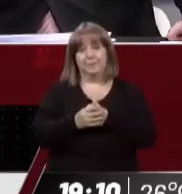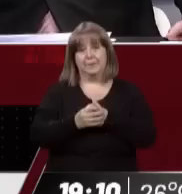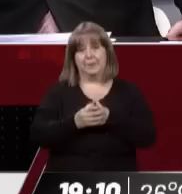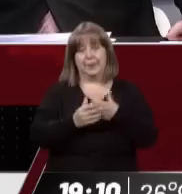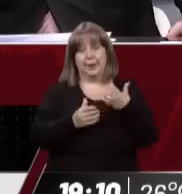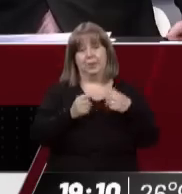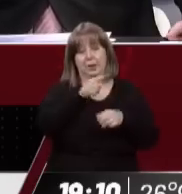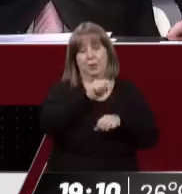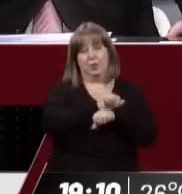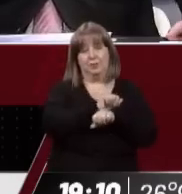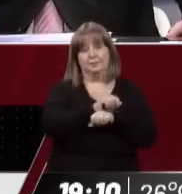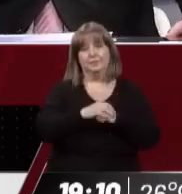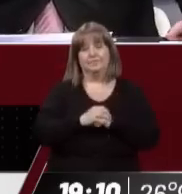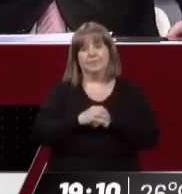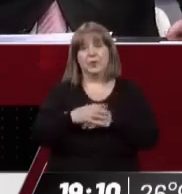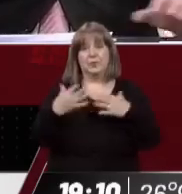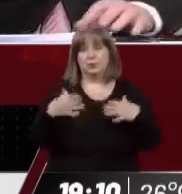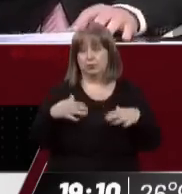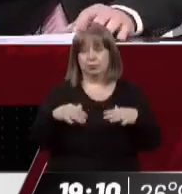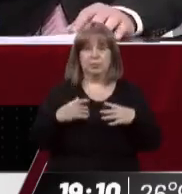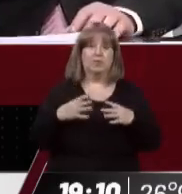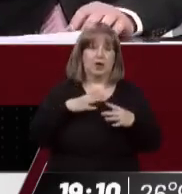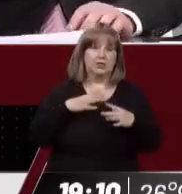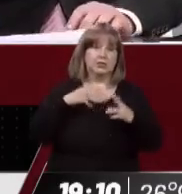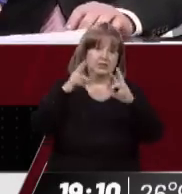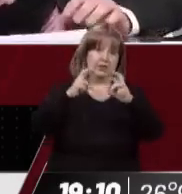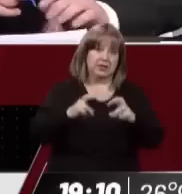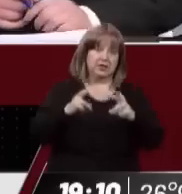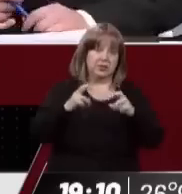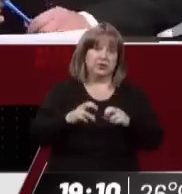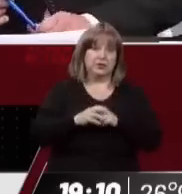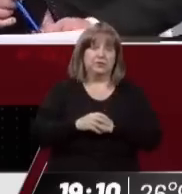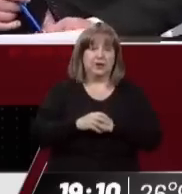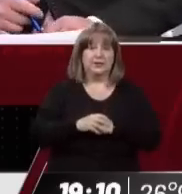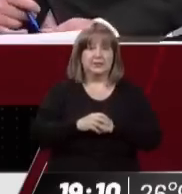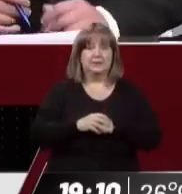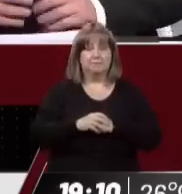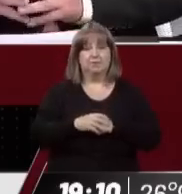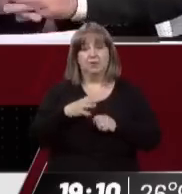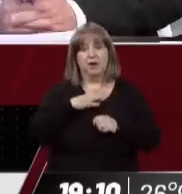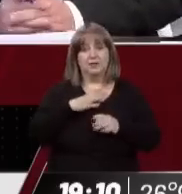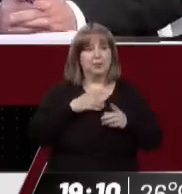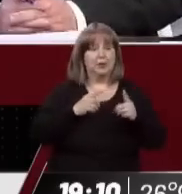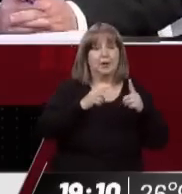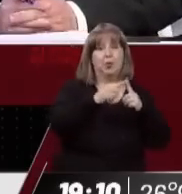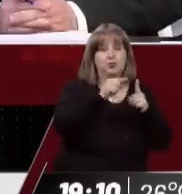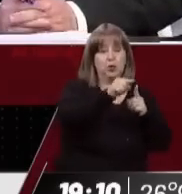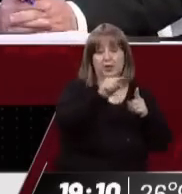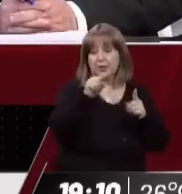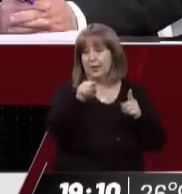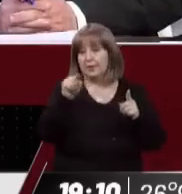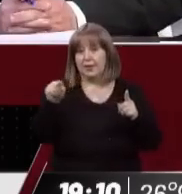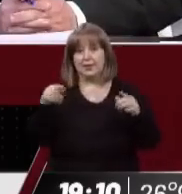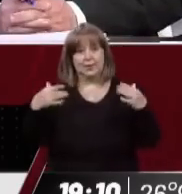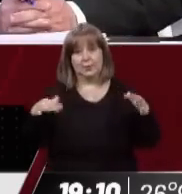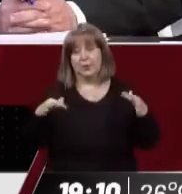del hombre de 35 a que ha mucho por delante en torno a esta investigación si son varias aristas que bueno que son